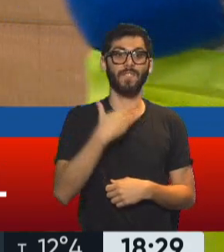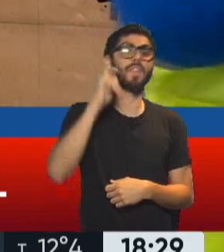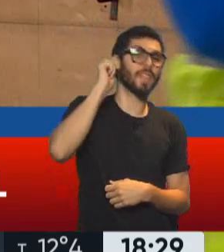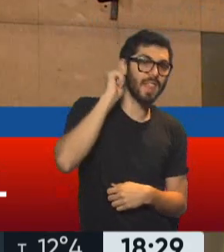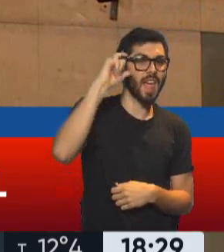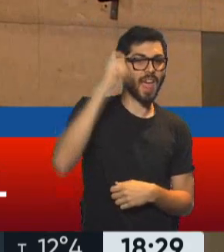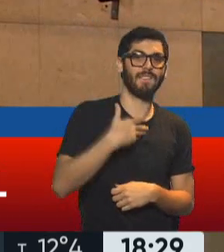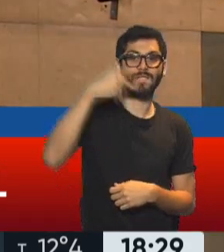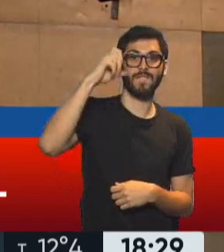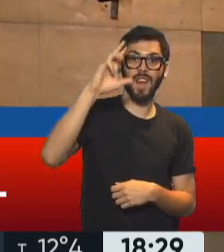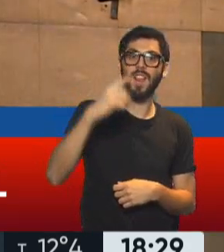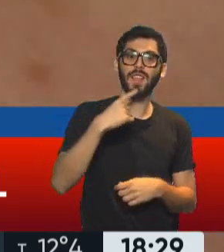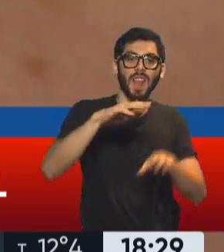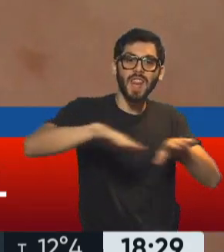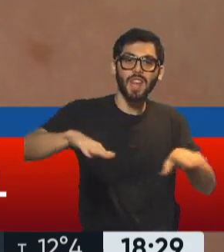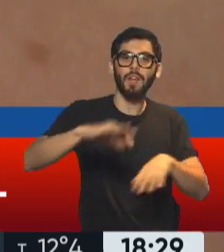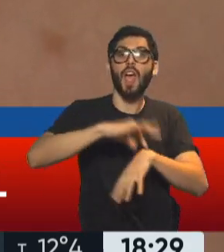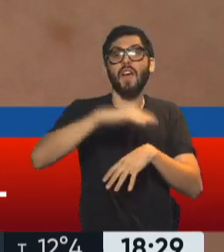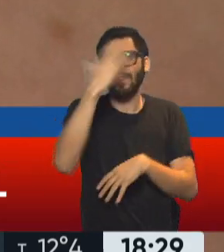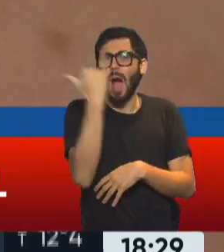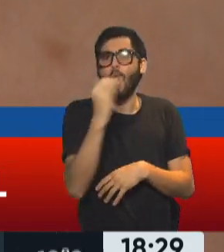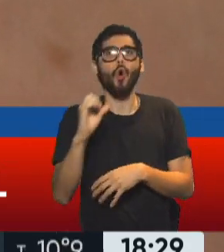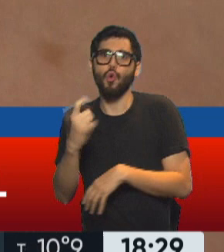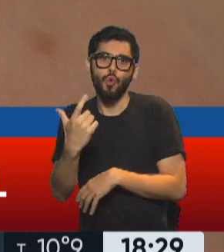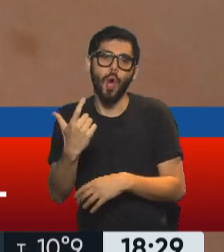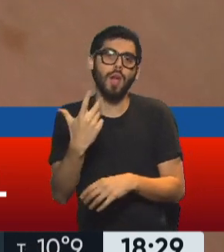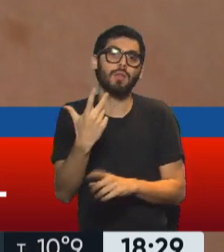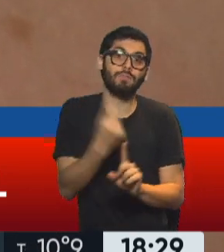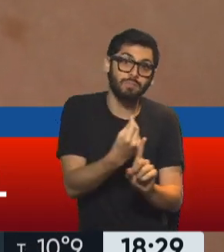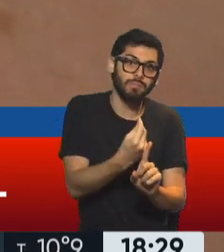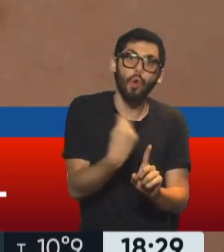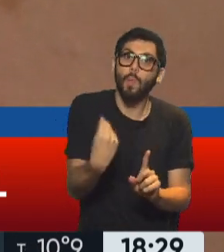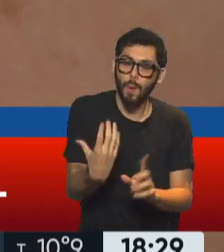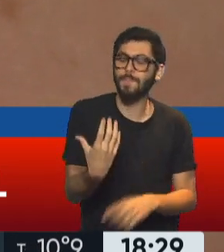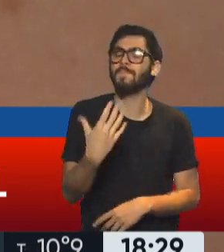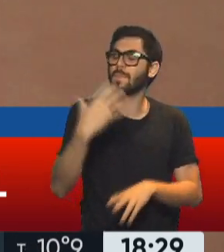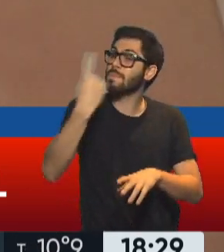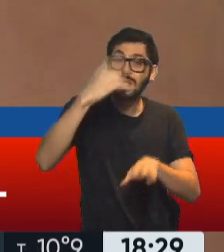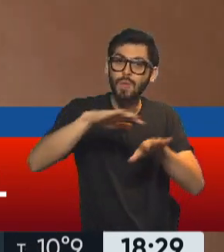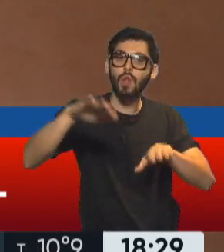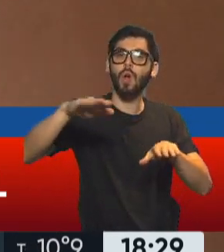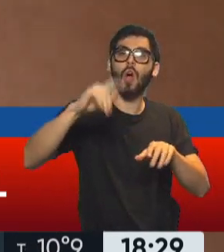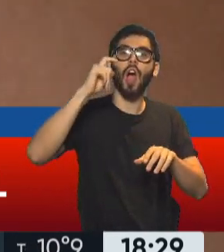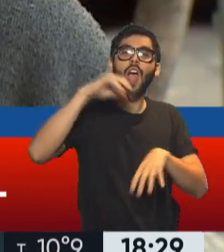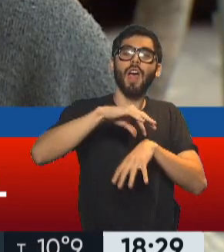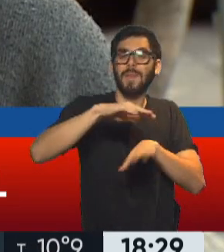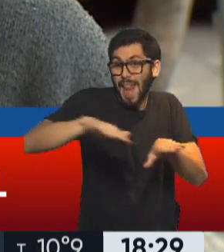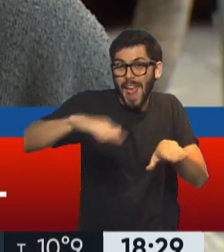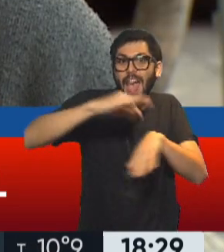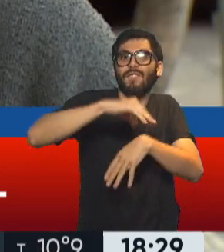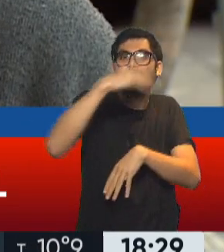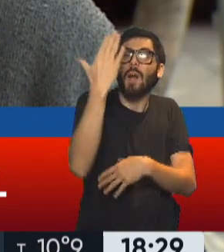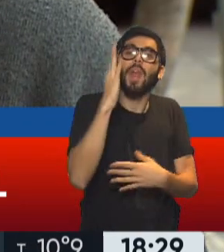con y sin comorbilidades. Primero son los chicos que padecen comorbilidades o enfermedades base. Se estima que puede haber